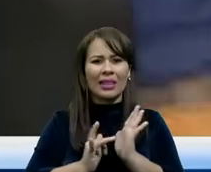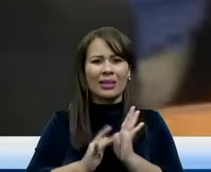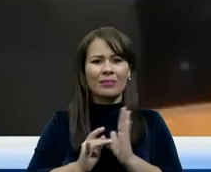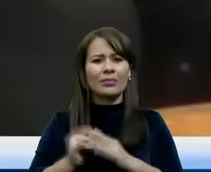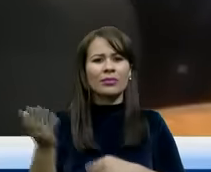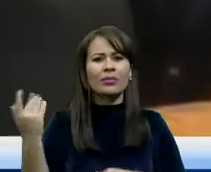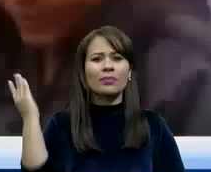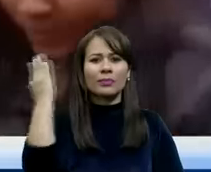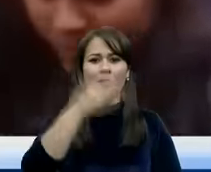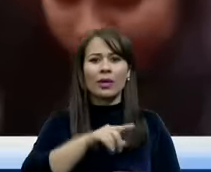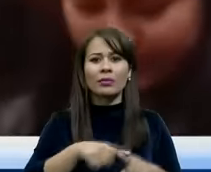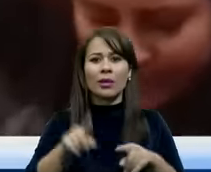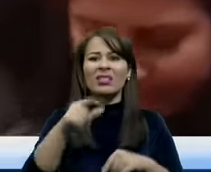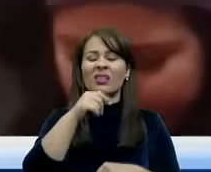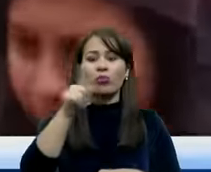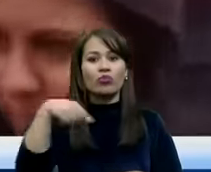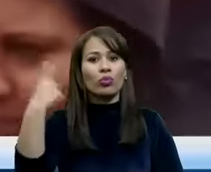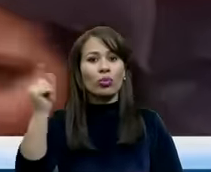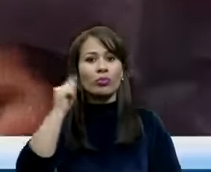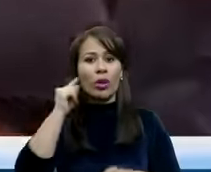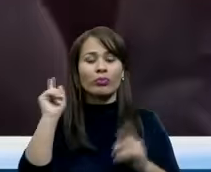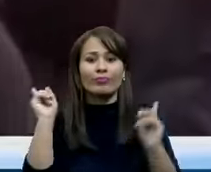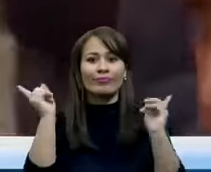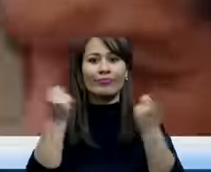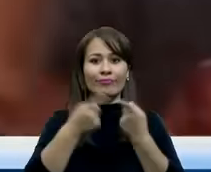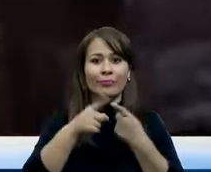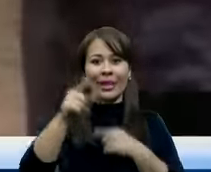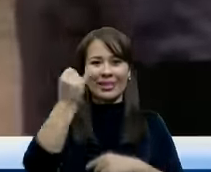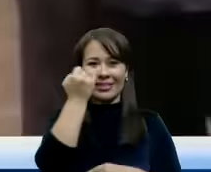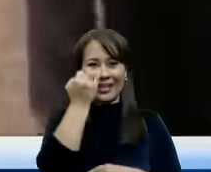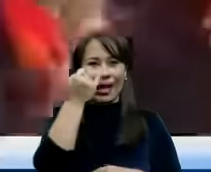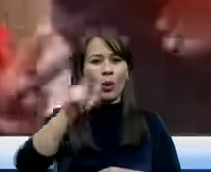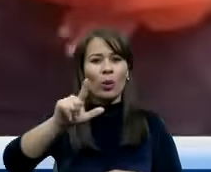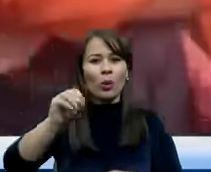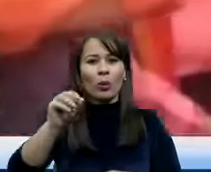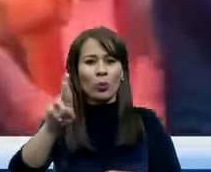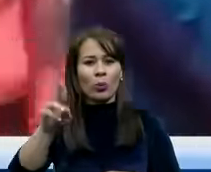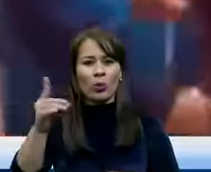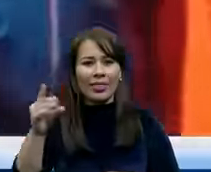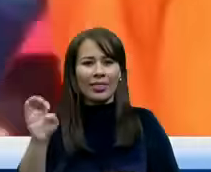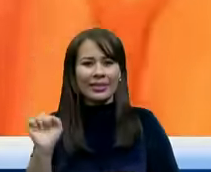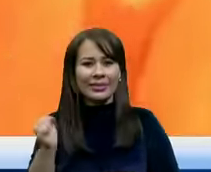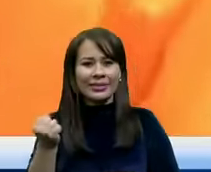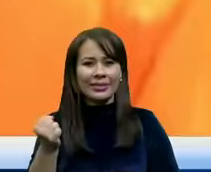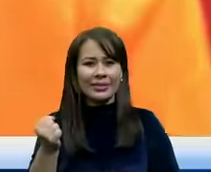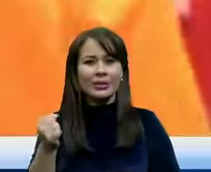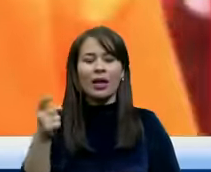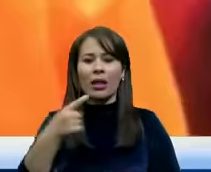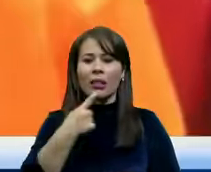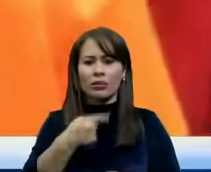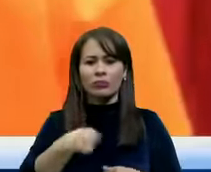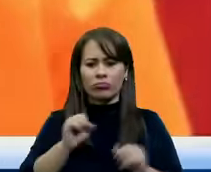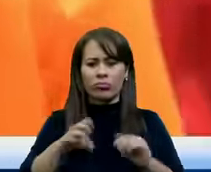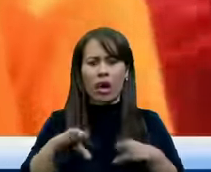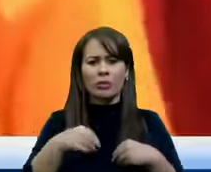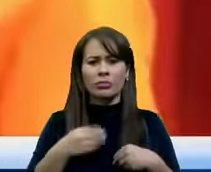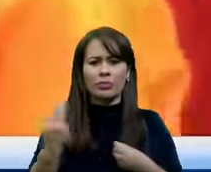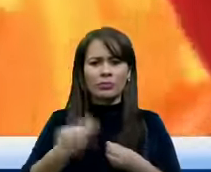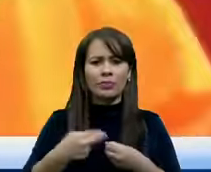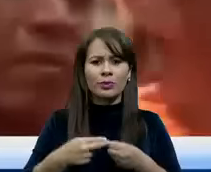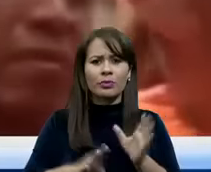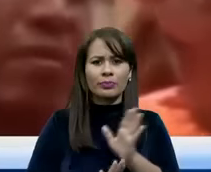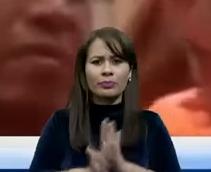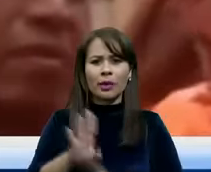estuvo acompañado por Lourdes Tibán, donde el aspirante a la primera dignidad de la nación aseguró que la aceptación de su candidatura va en